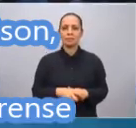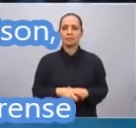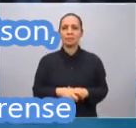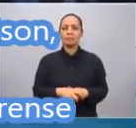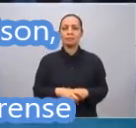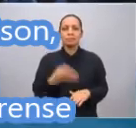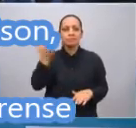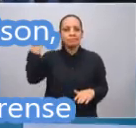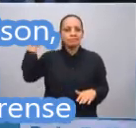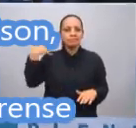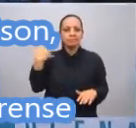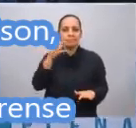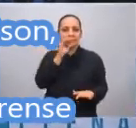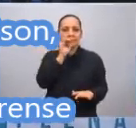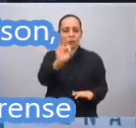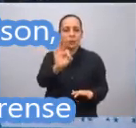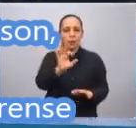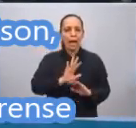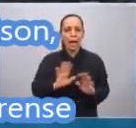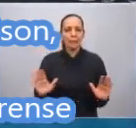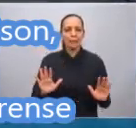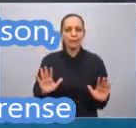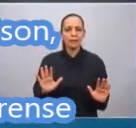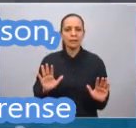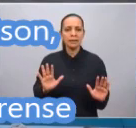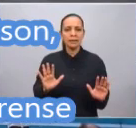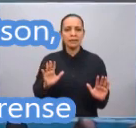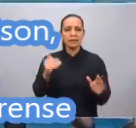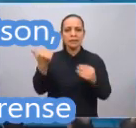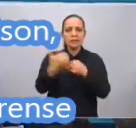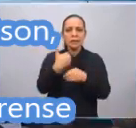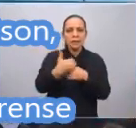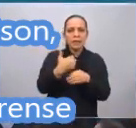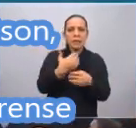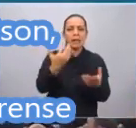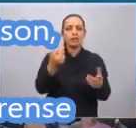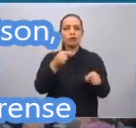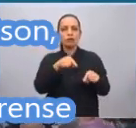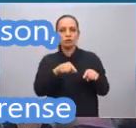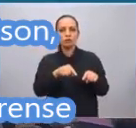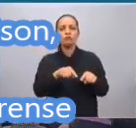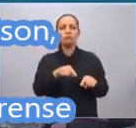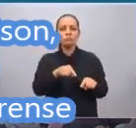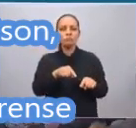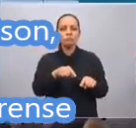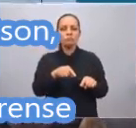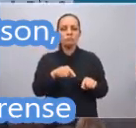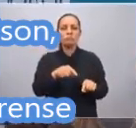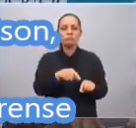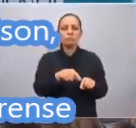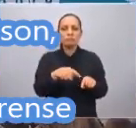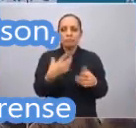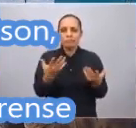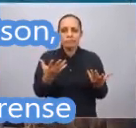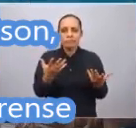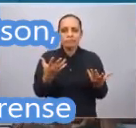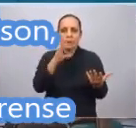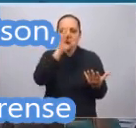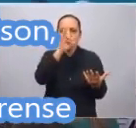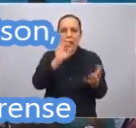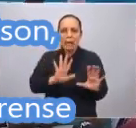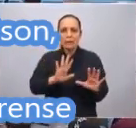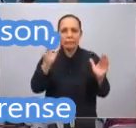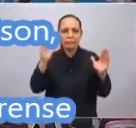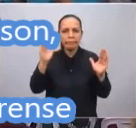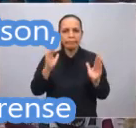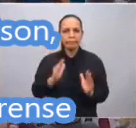vio en la historia, una caída de los ingresos populares. Lo quiero decir porque este es